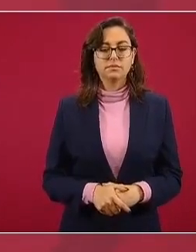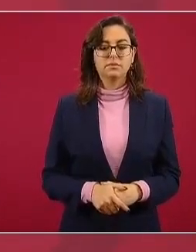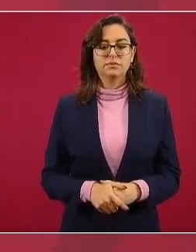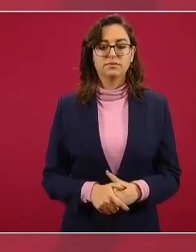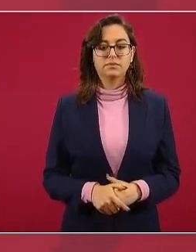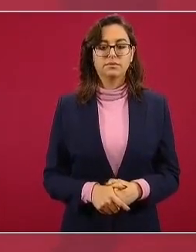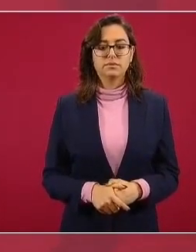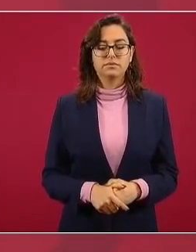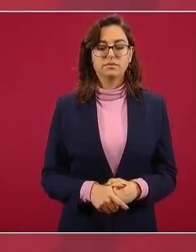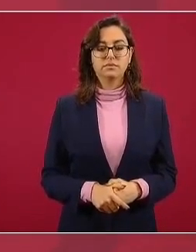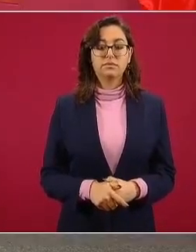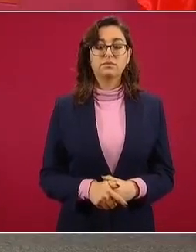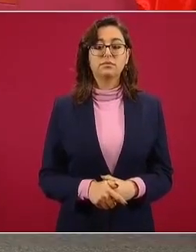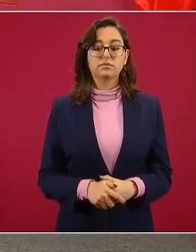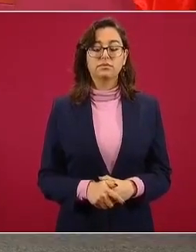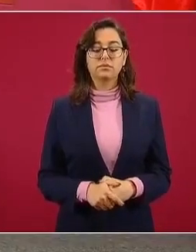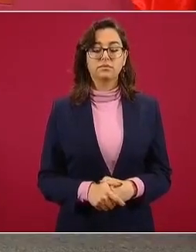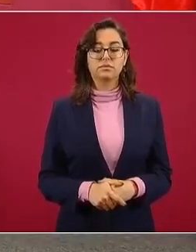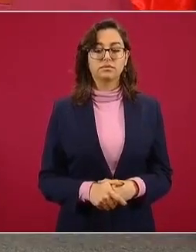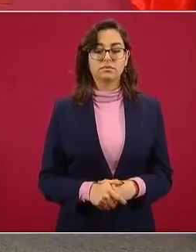Y ahora hay moralidad